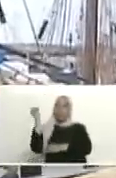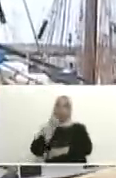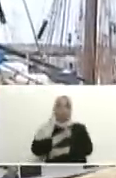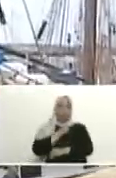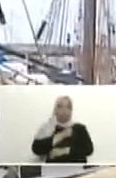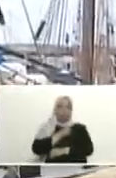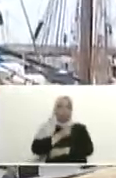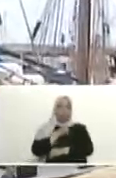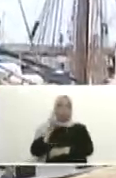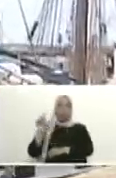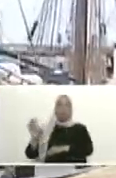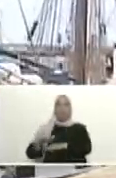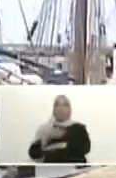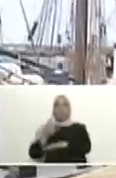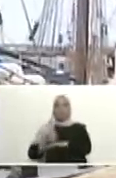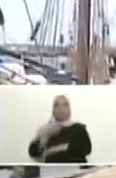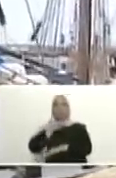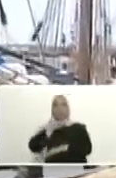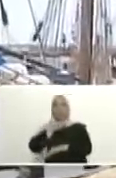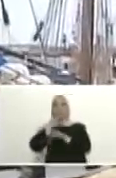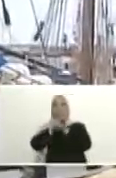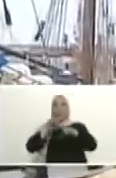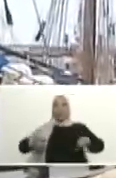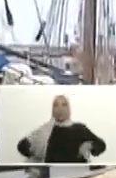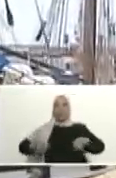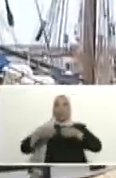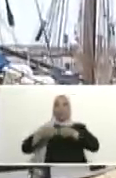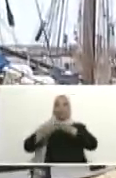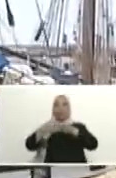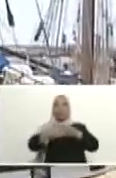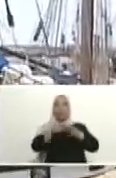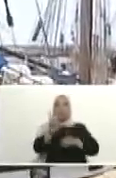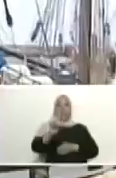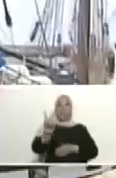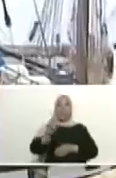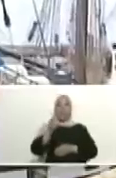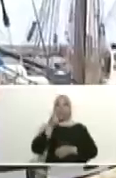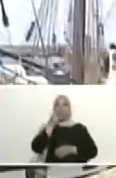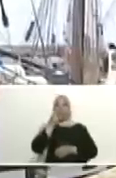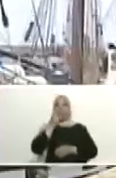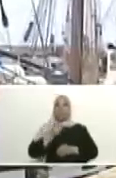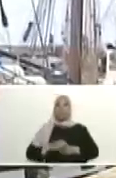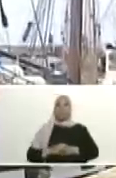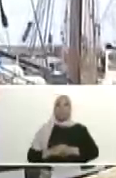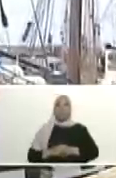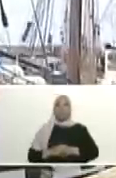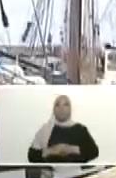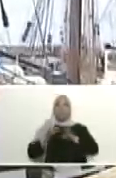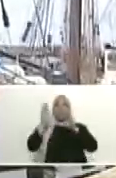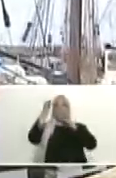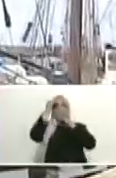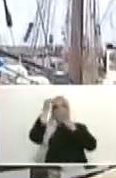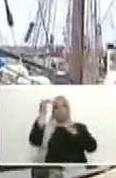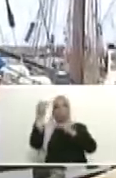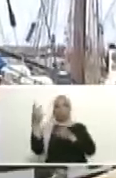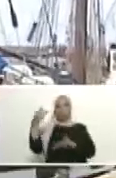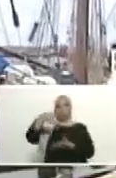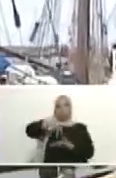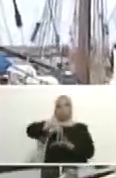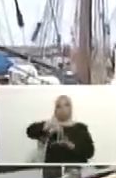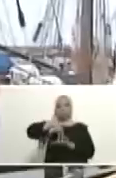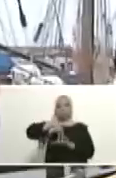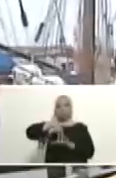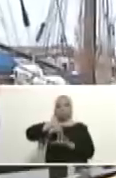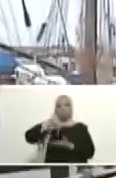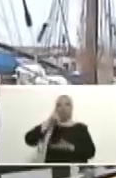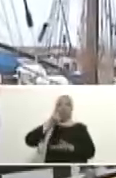Carrillo, pastor principal de la Fuerza Armada Nacional Bolivariana. ¡Atención! ¡Fir! En